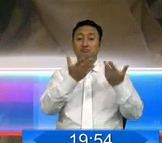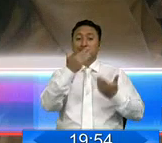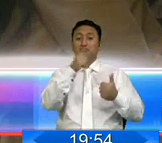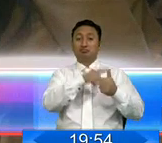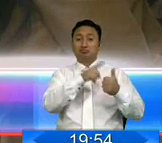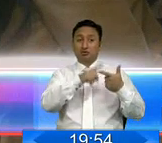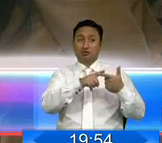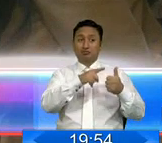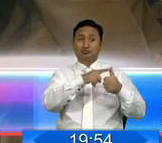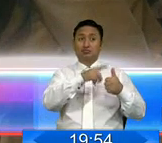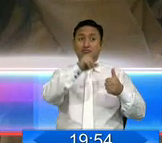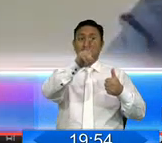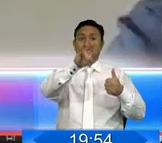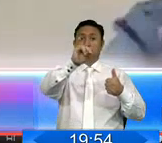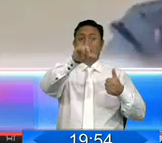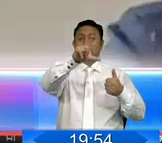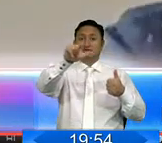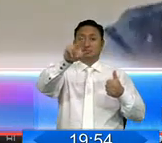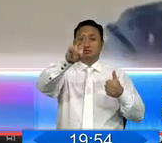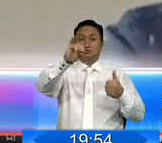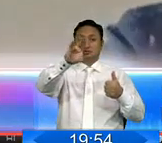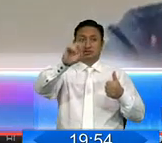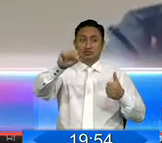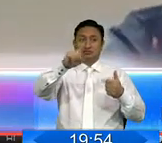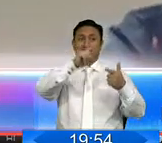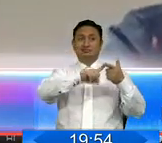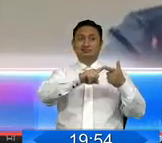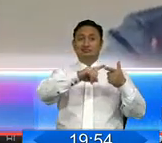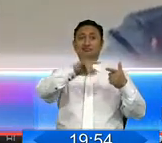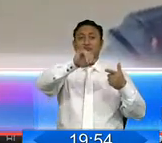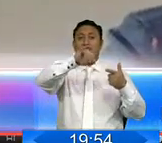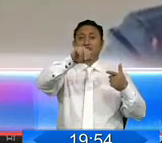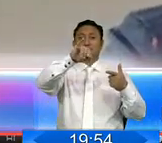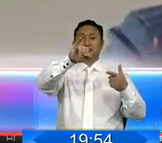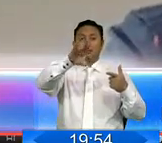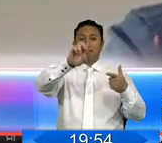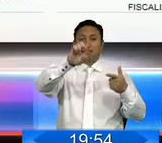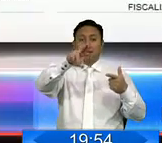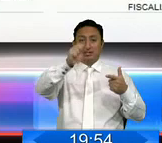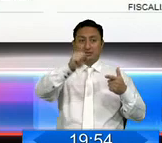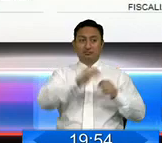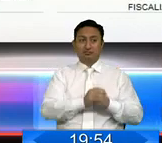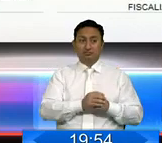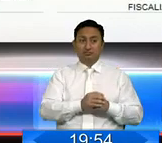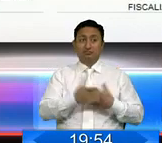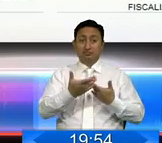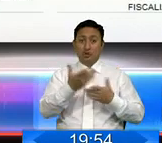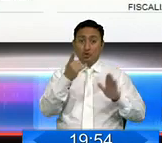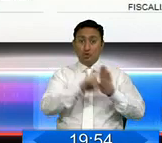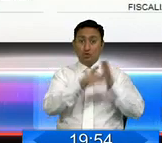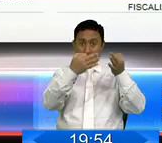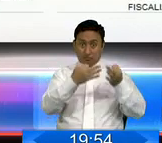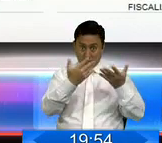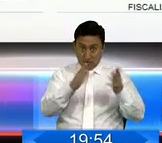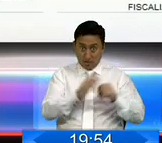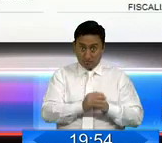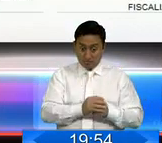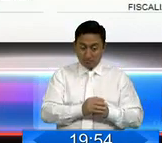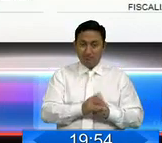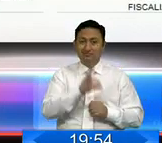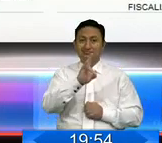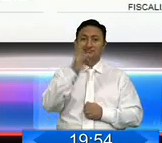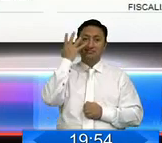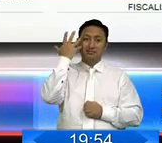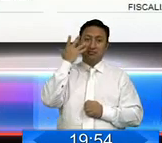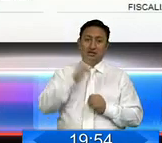blancos, Fernando Villavicencio y Clever Jiménez. Pero tuvieron que pasar 7 días para que la denuncia sea formalizada en fiscalía y sea dada